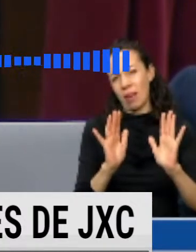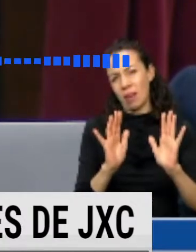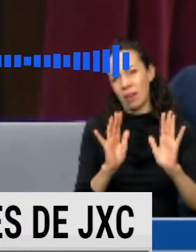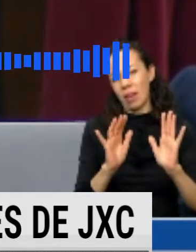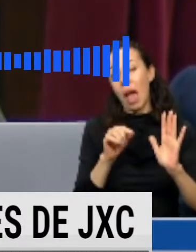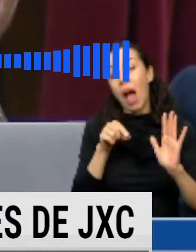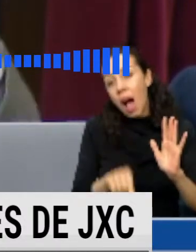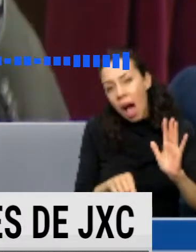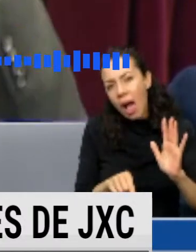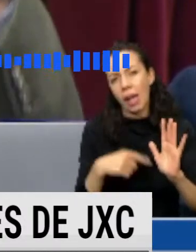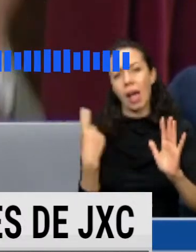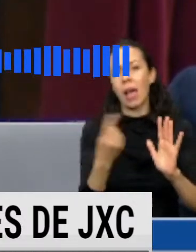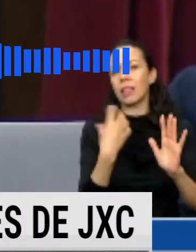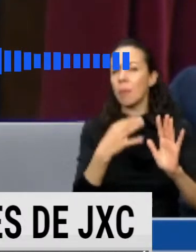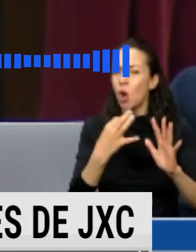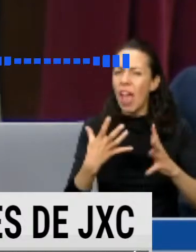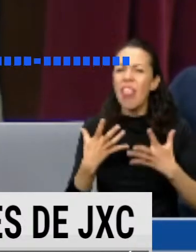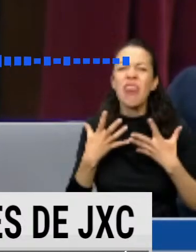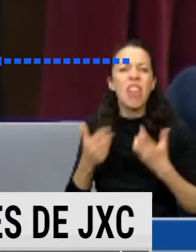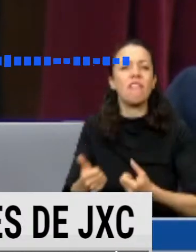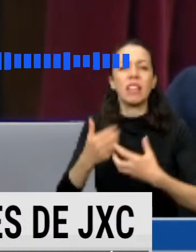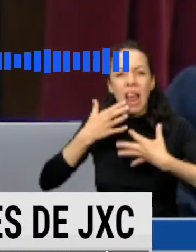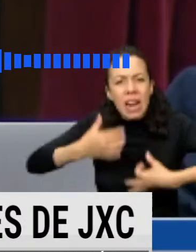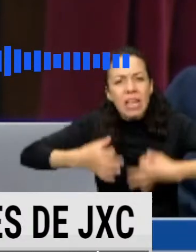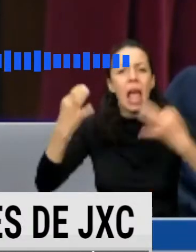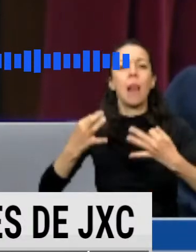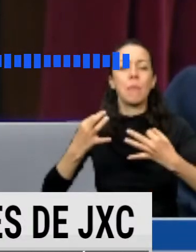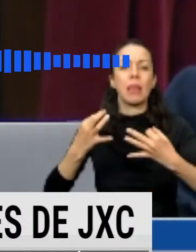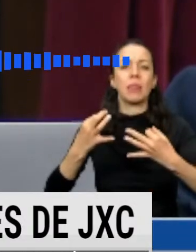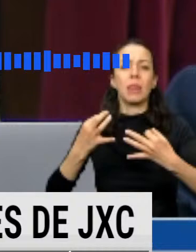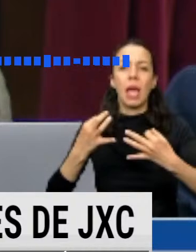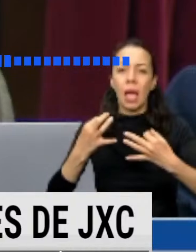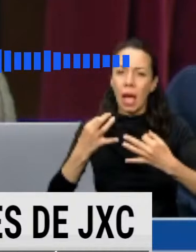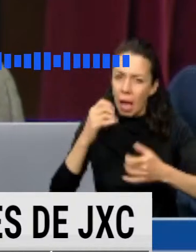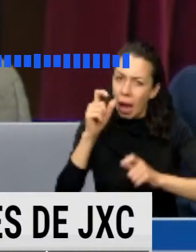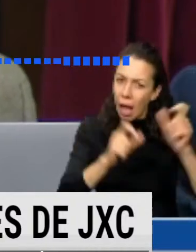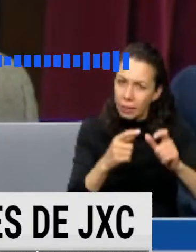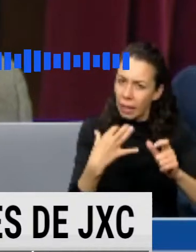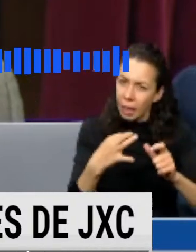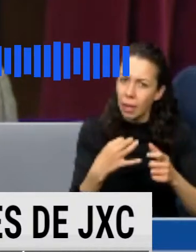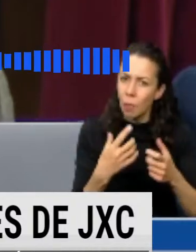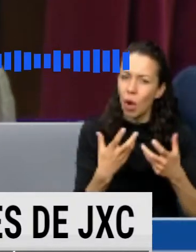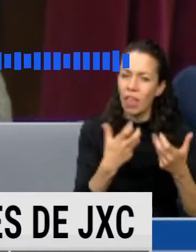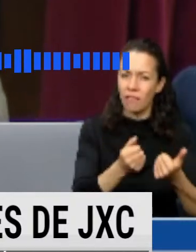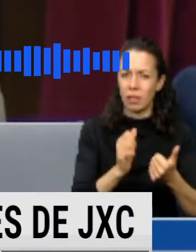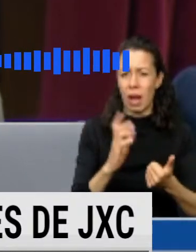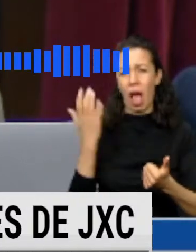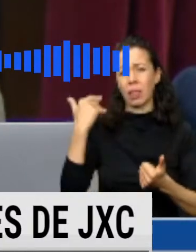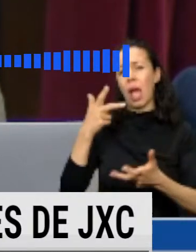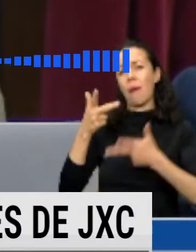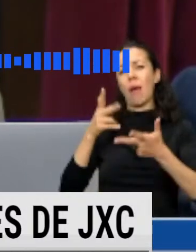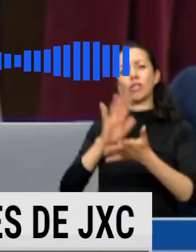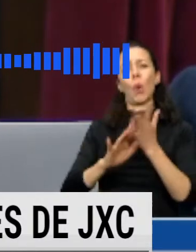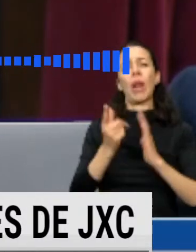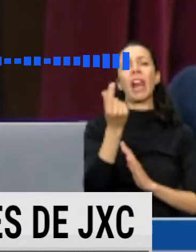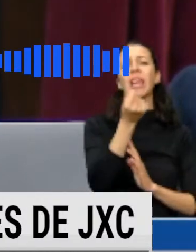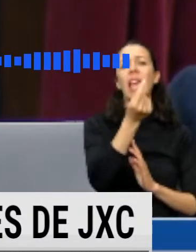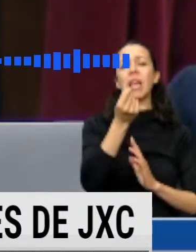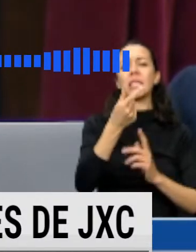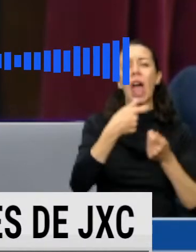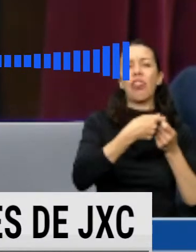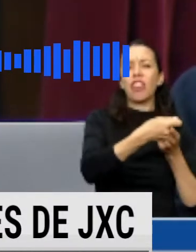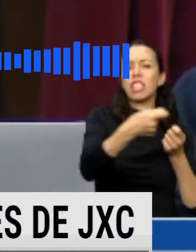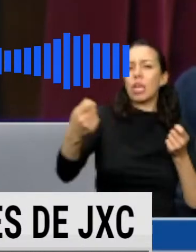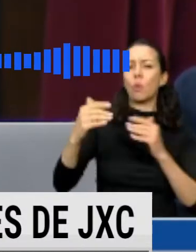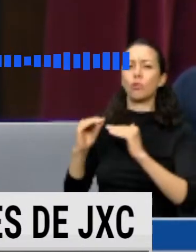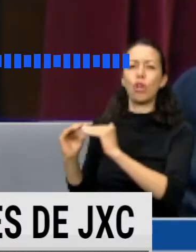cargo de la gestión de gobierno con gobiernos de otro signo político, y en donde la preocupación central es, primero y principal,